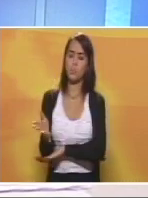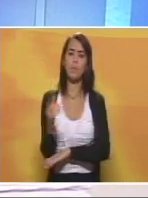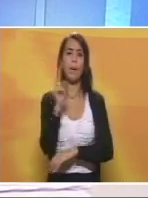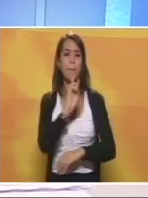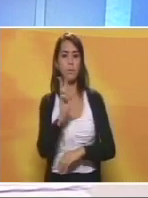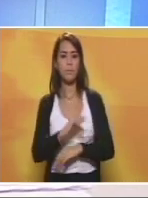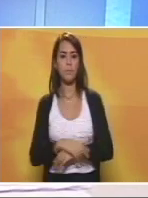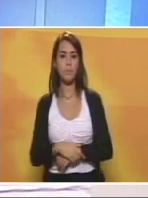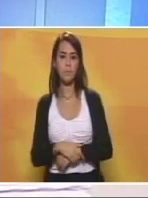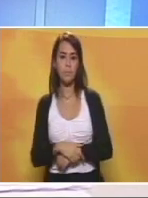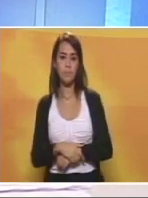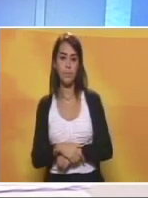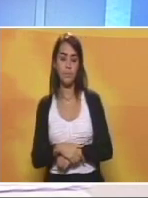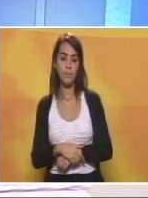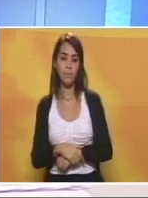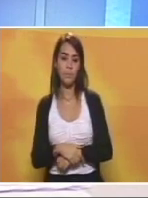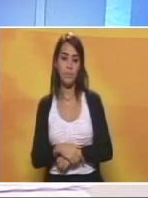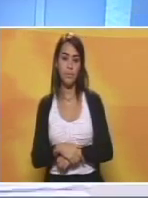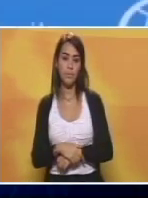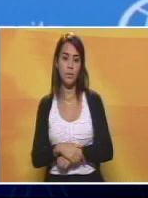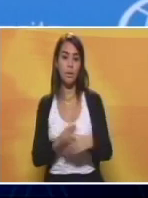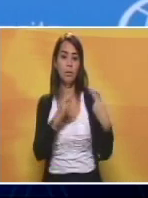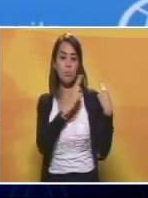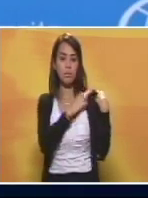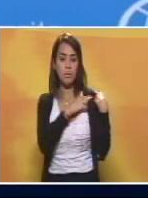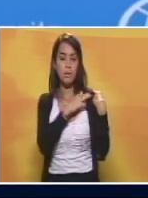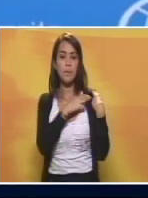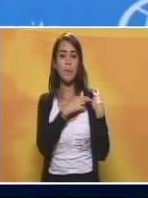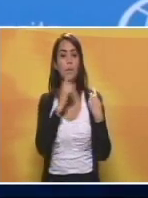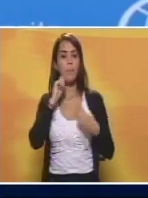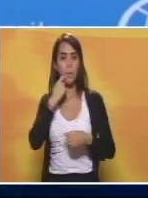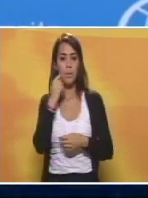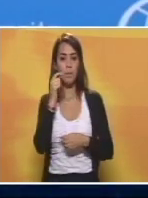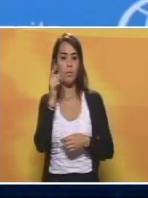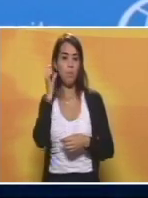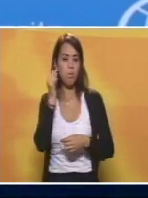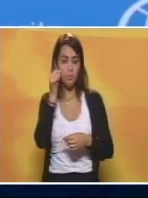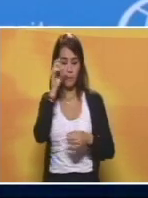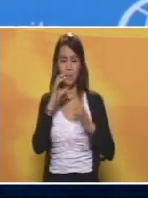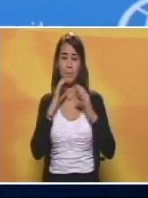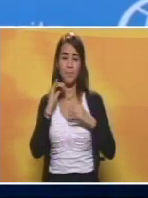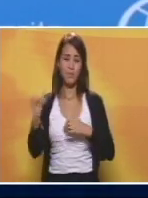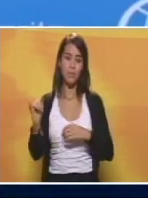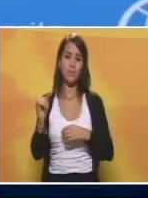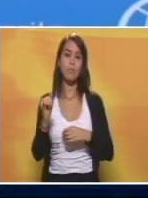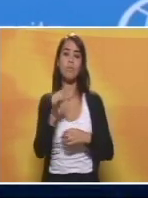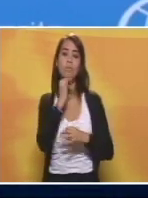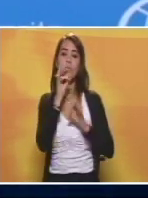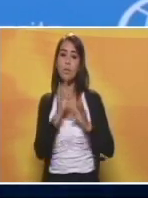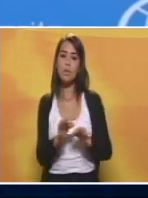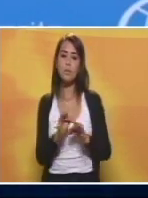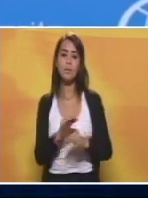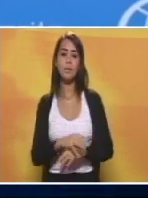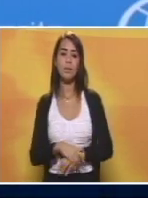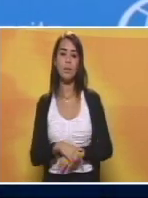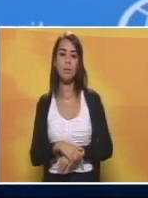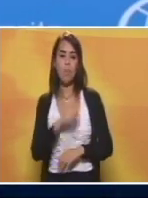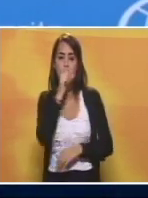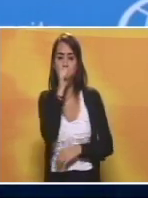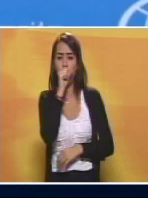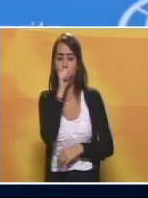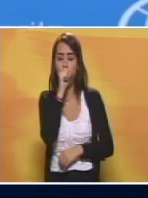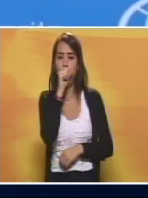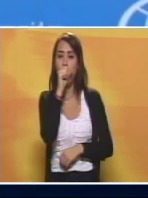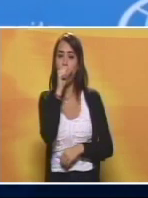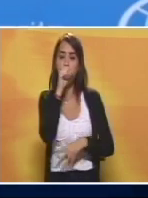latinoamericano la portavoz de la cancillería rusa maria sharapova denunció que las declaraciones de una serie de países de no